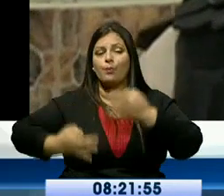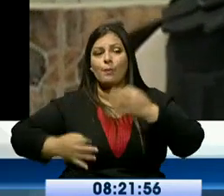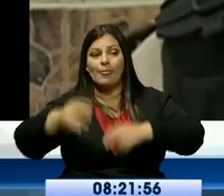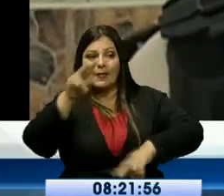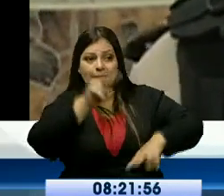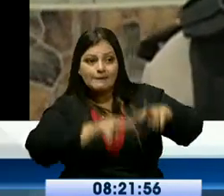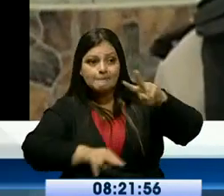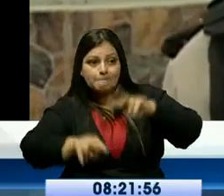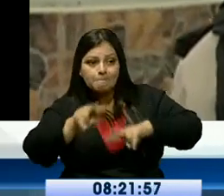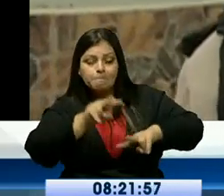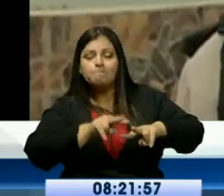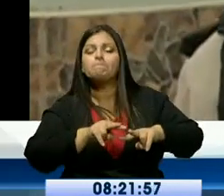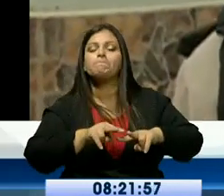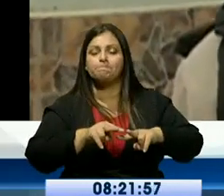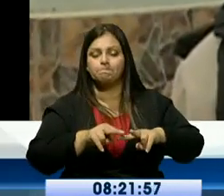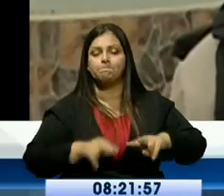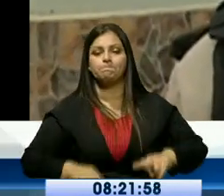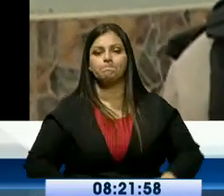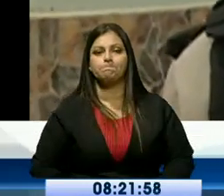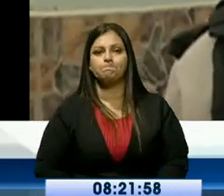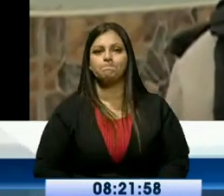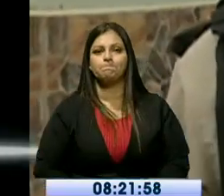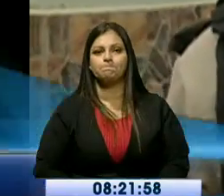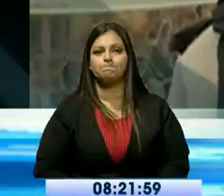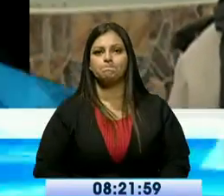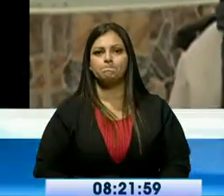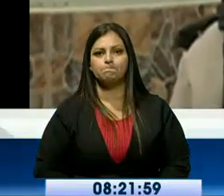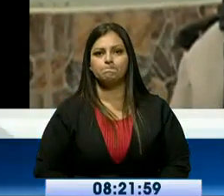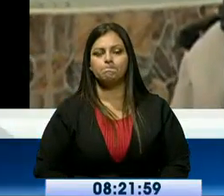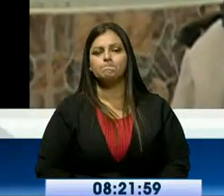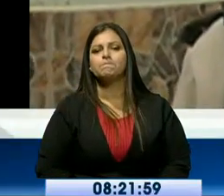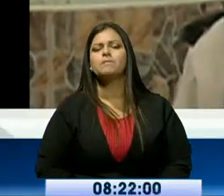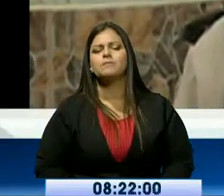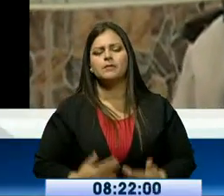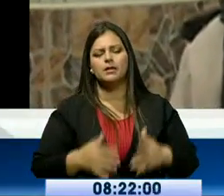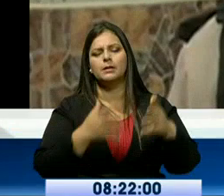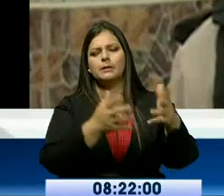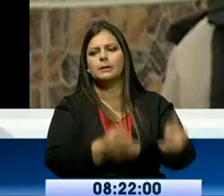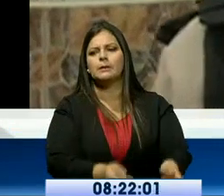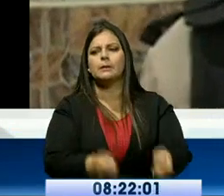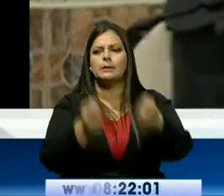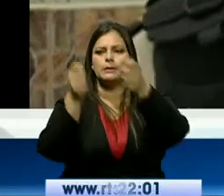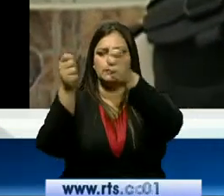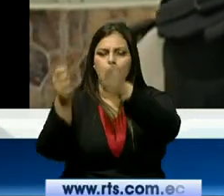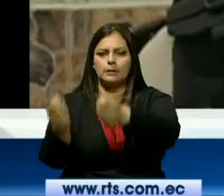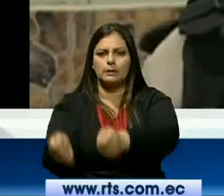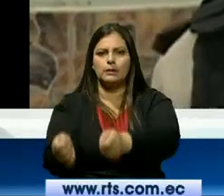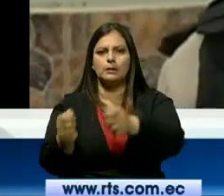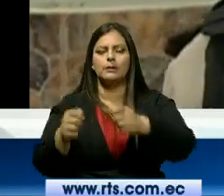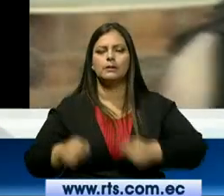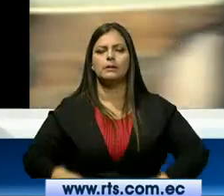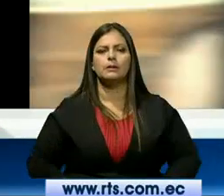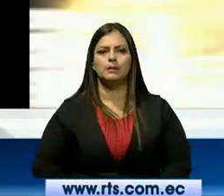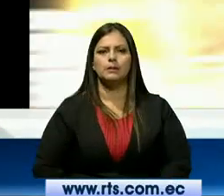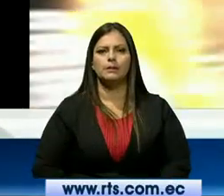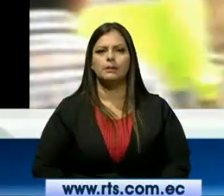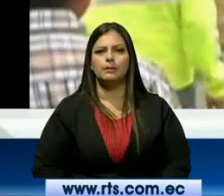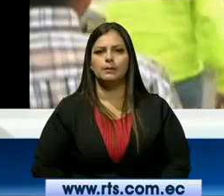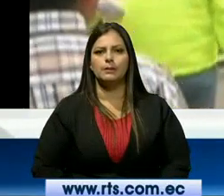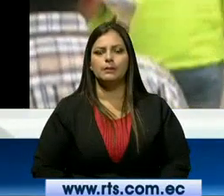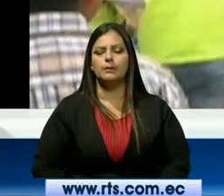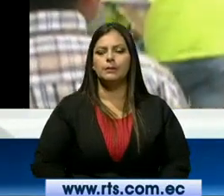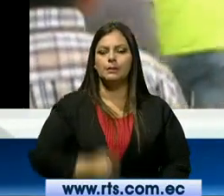la Primavera 2, sector 1D, manzana 19. En el circuito centro del Instituto Durán. Esperan